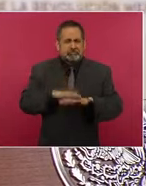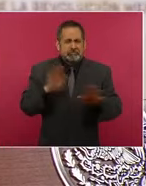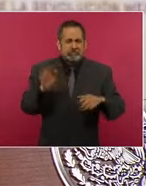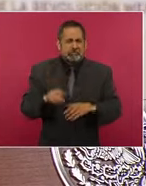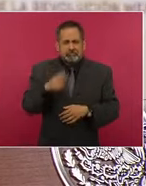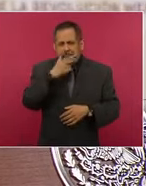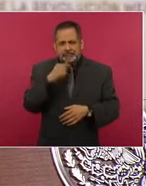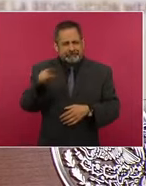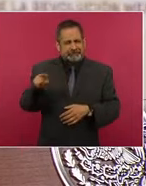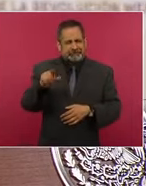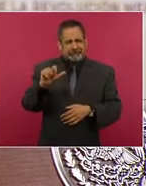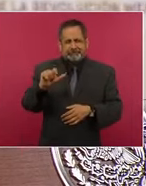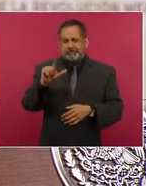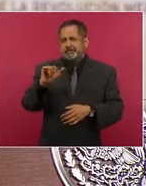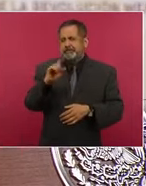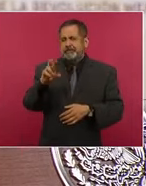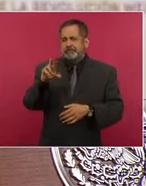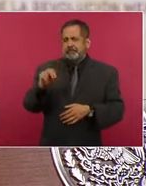Gertz Manero.